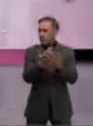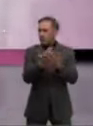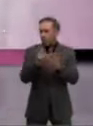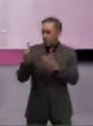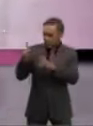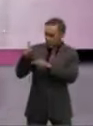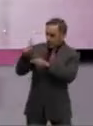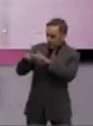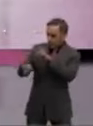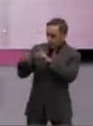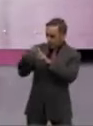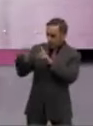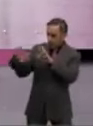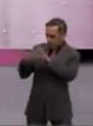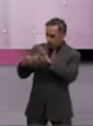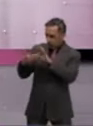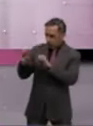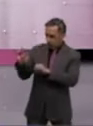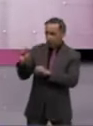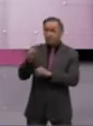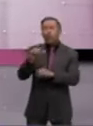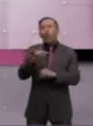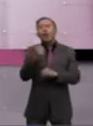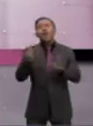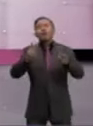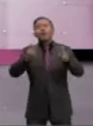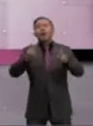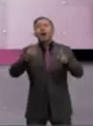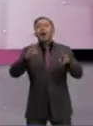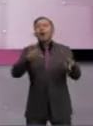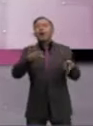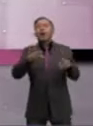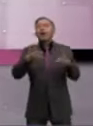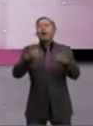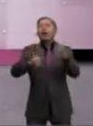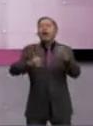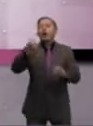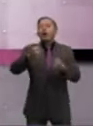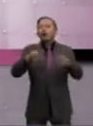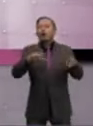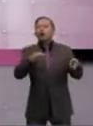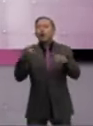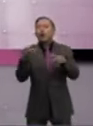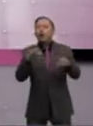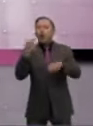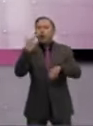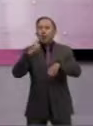déjame continuar. Aquí hay otro robo de vehículos automotores,